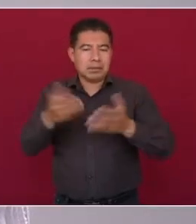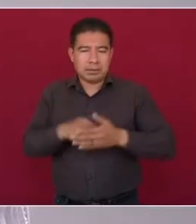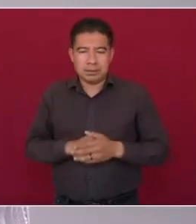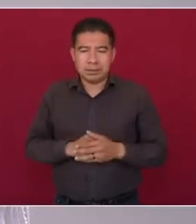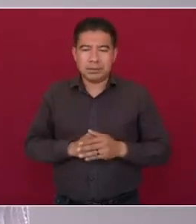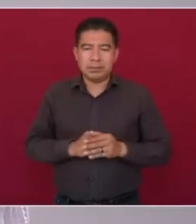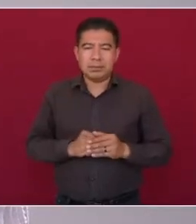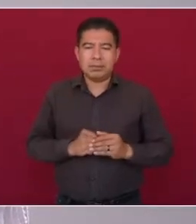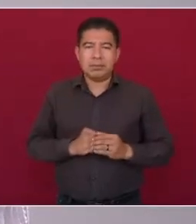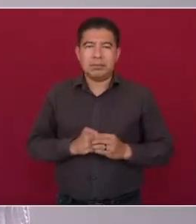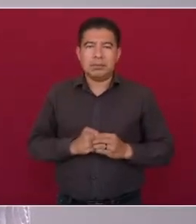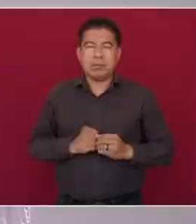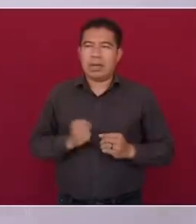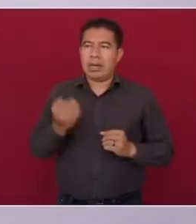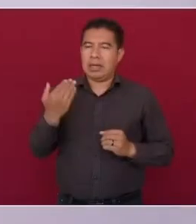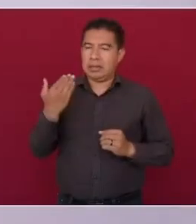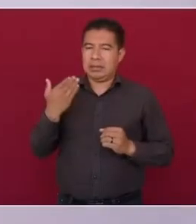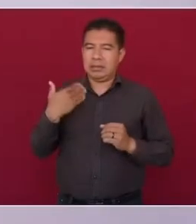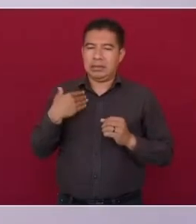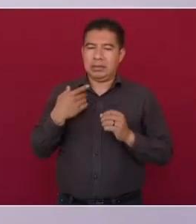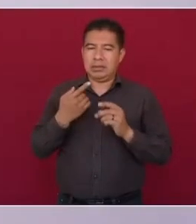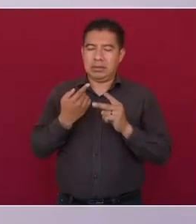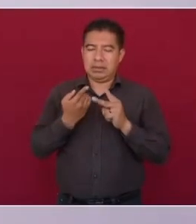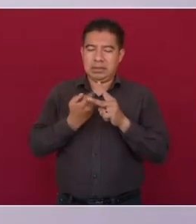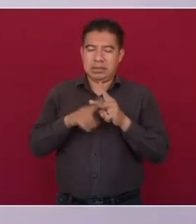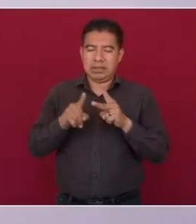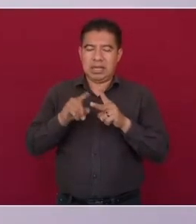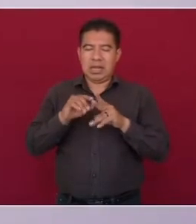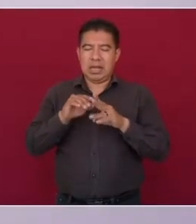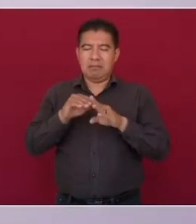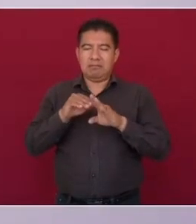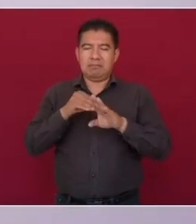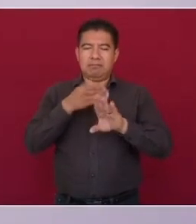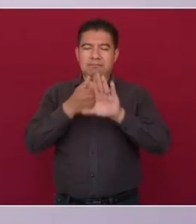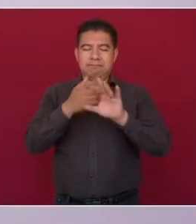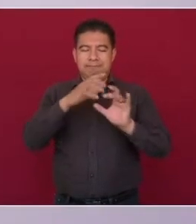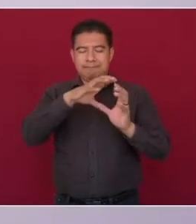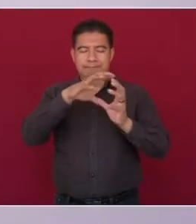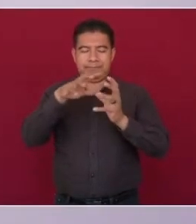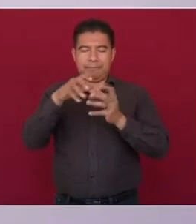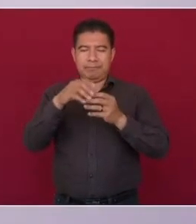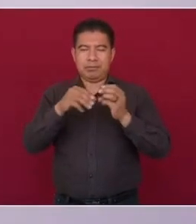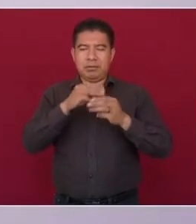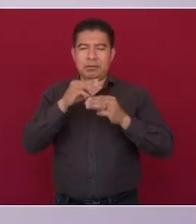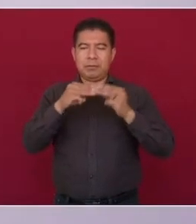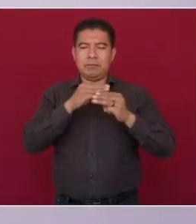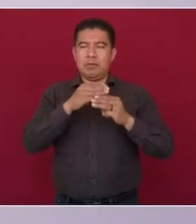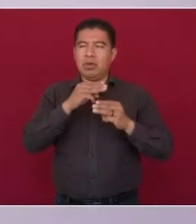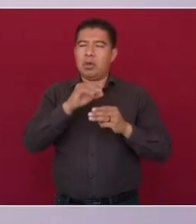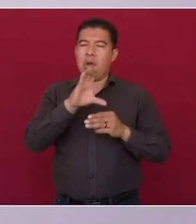cuando nos afectó la pandemia en todo el mundo,